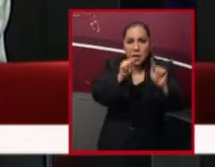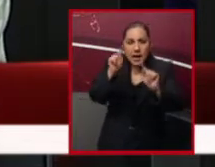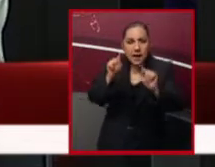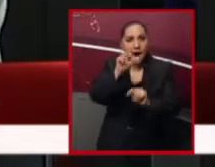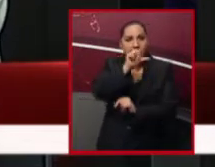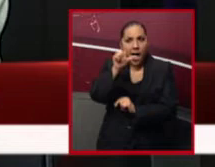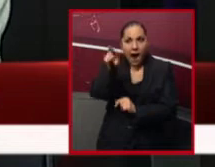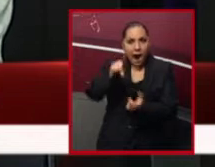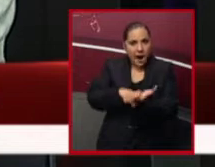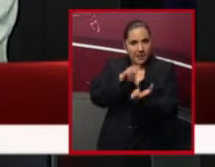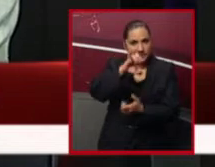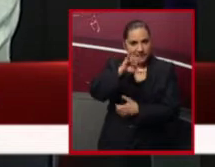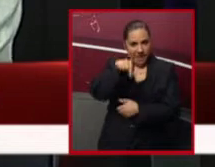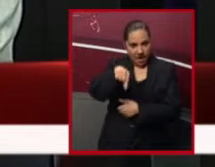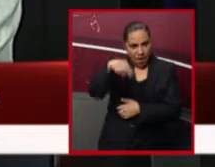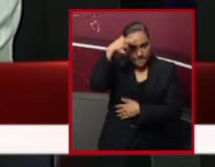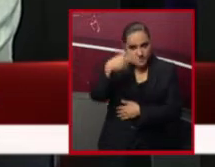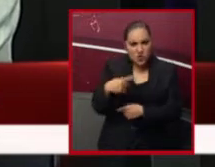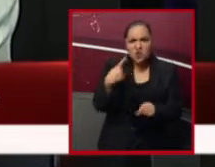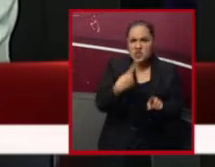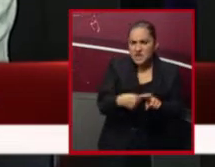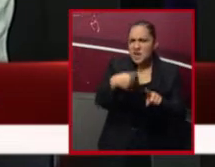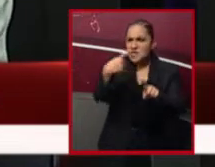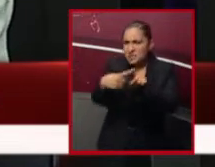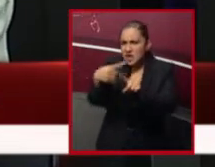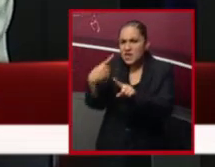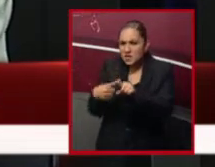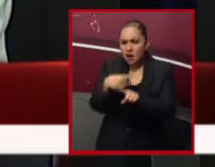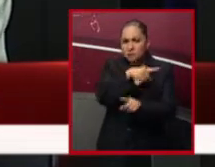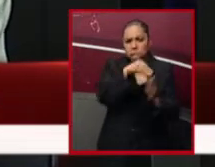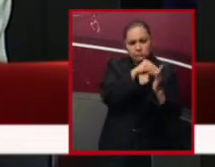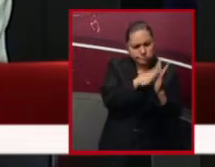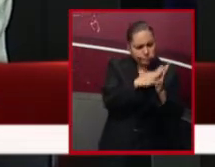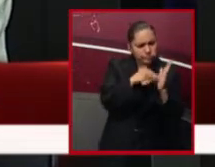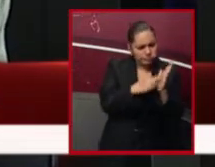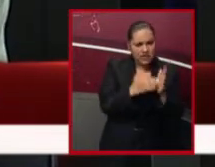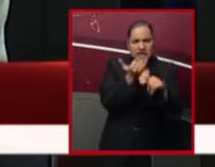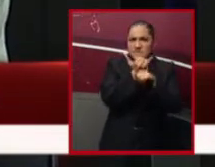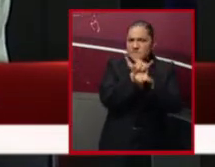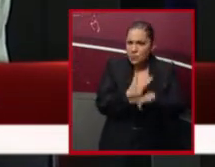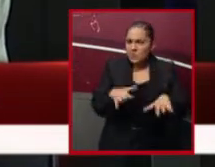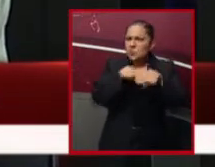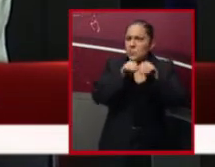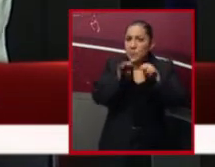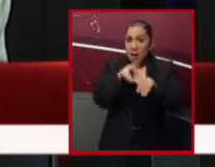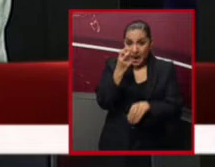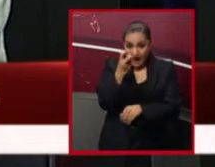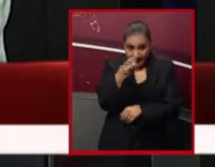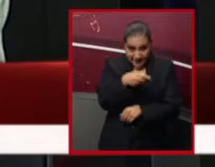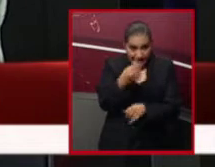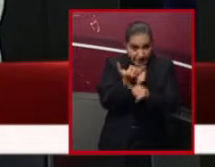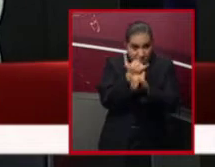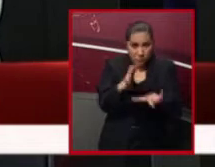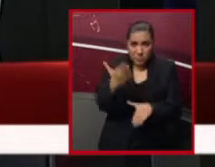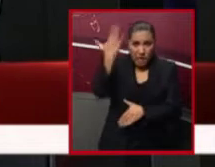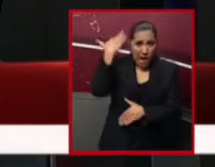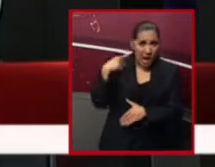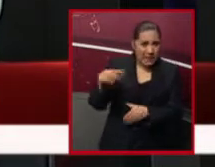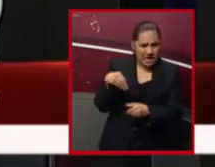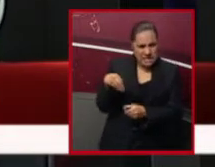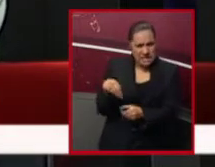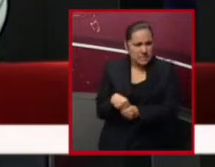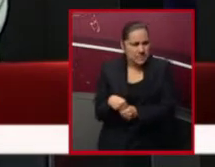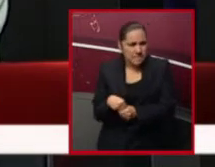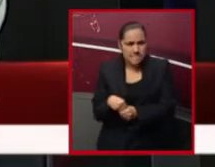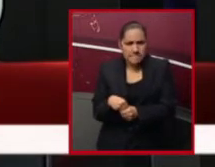la CIA en México. Eran datos verdaderamente ocultos que un periodista se atrevía a dar